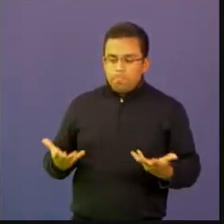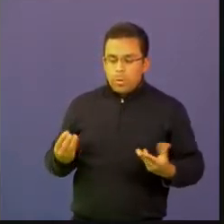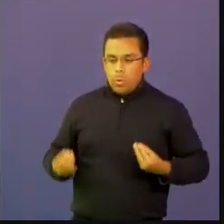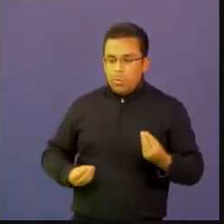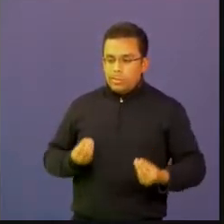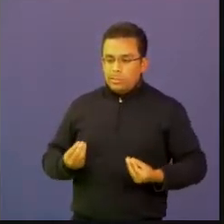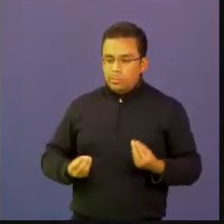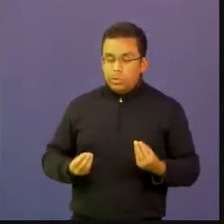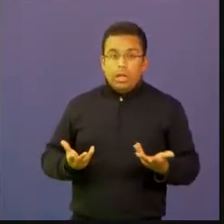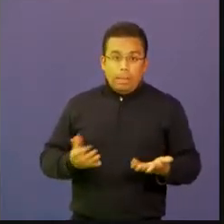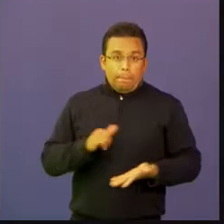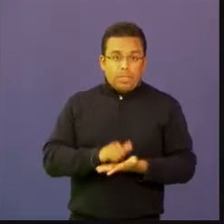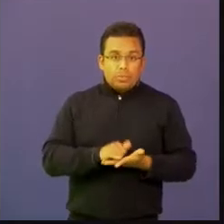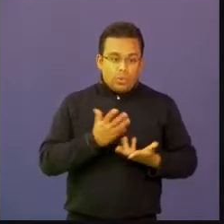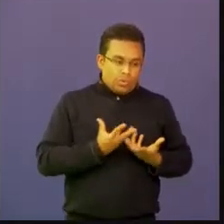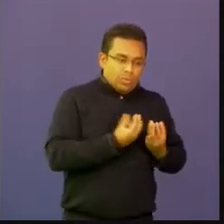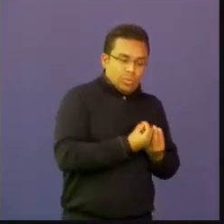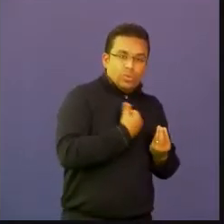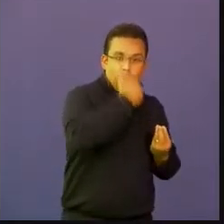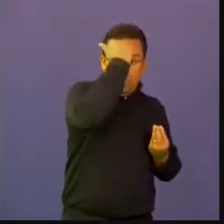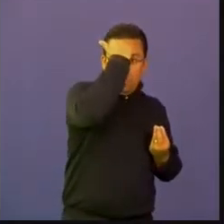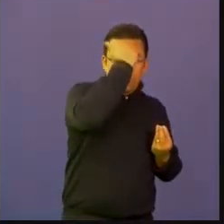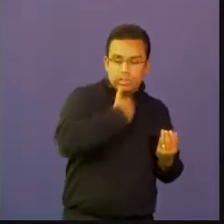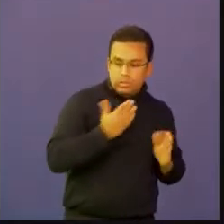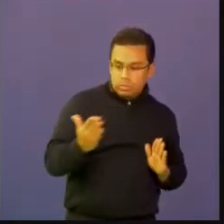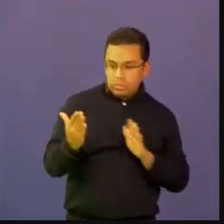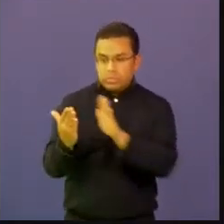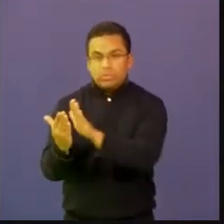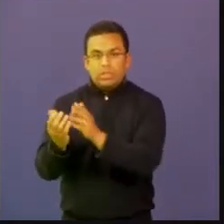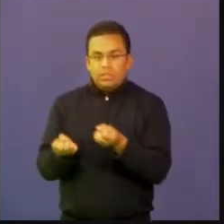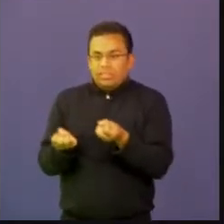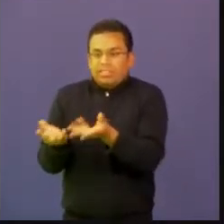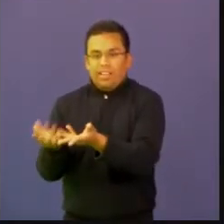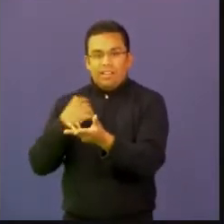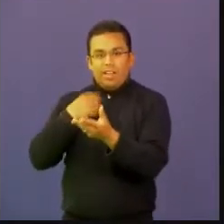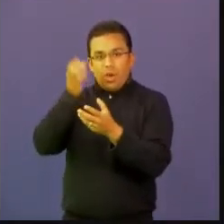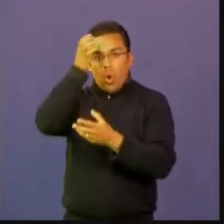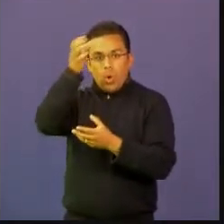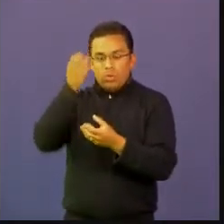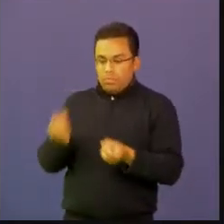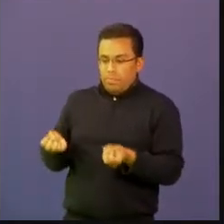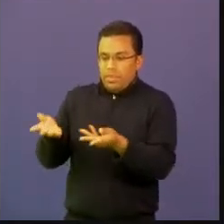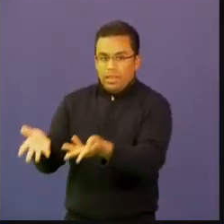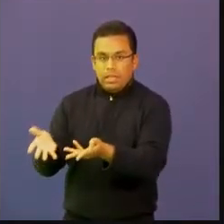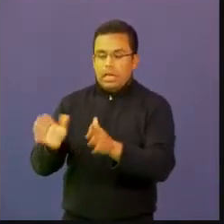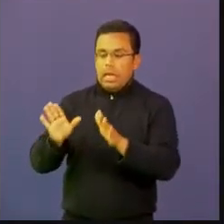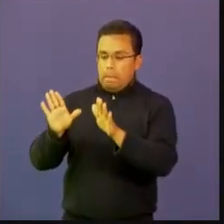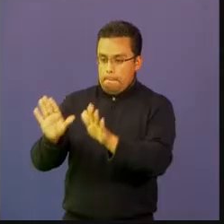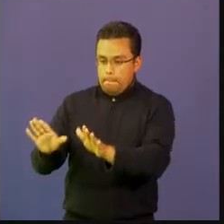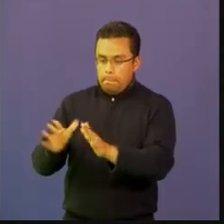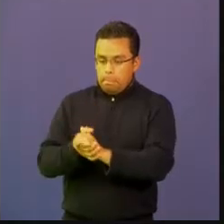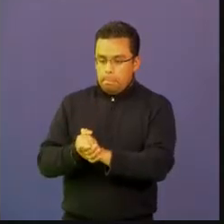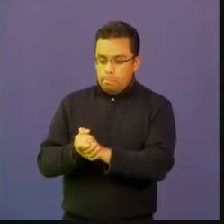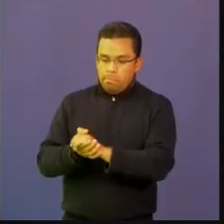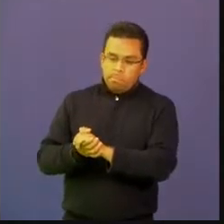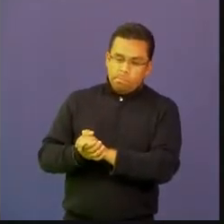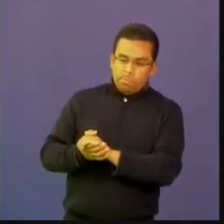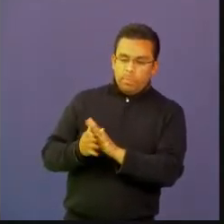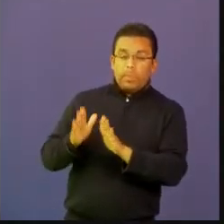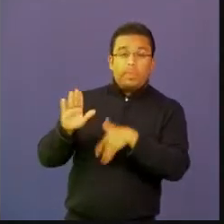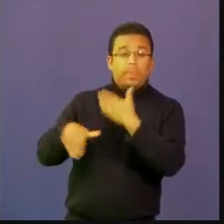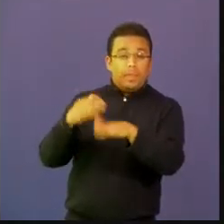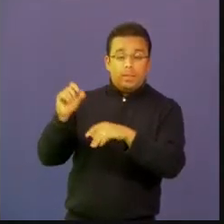profesores por acercar el conocimiento de diversas maneras Jennifer consultó a su estudiante que hacía por